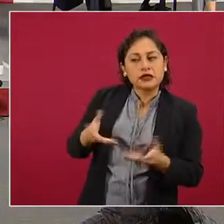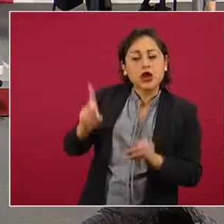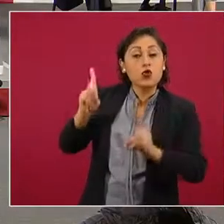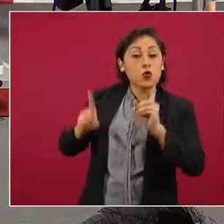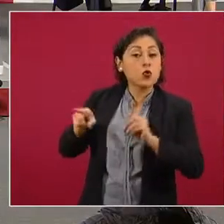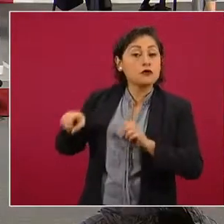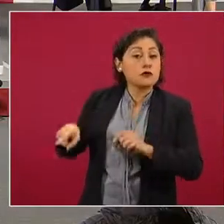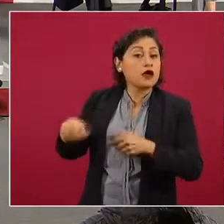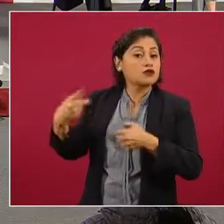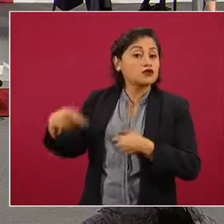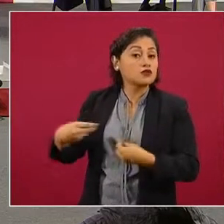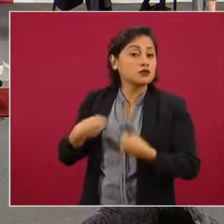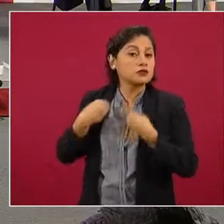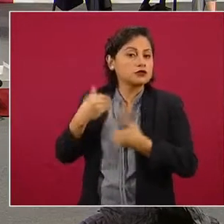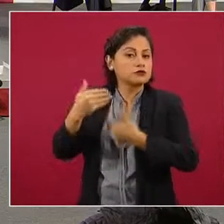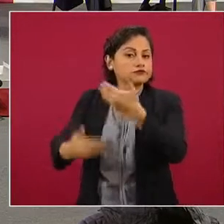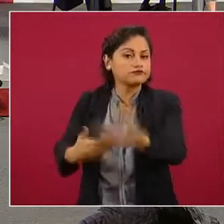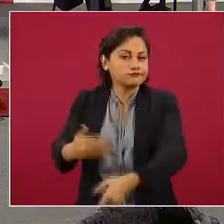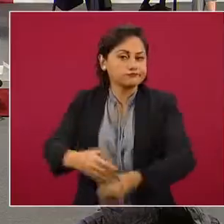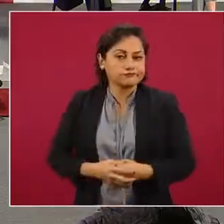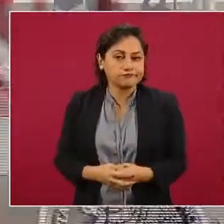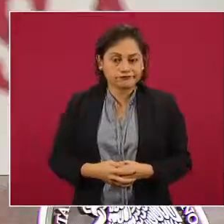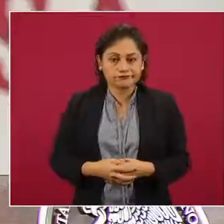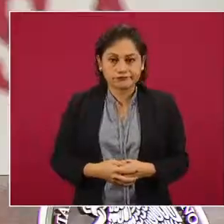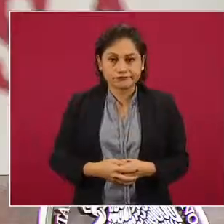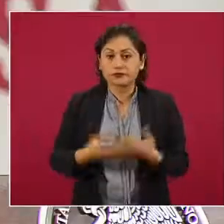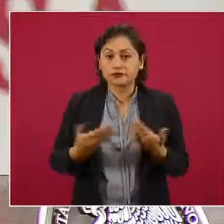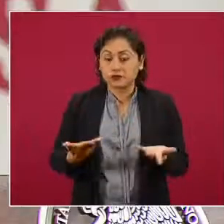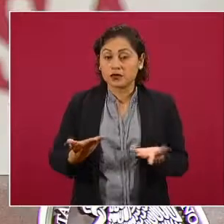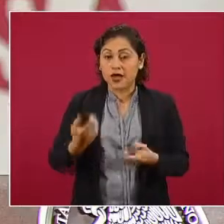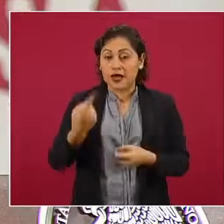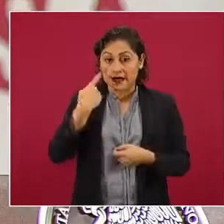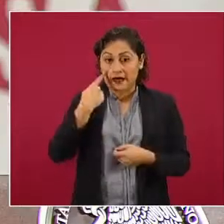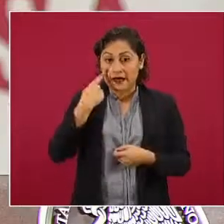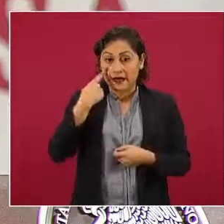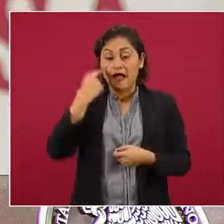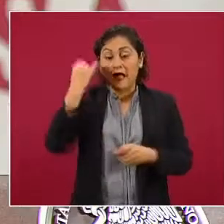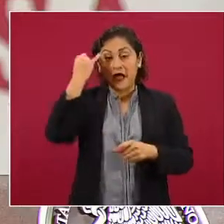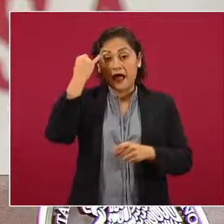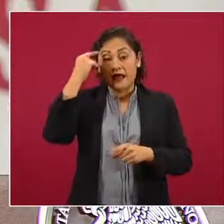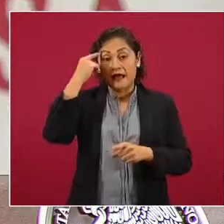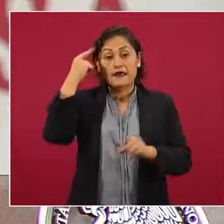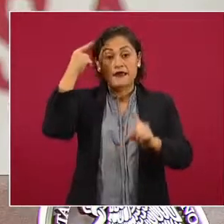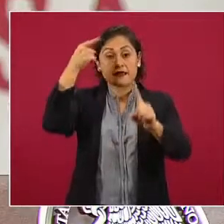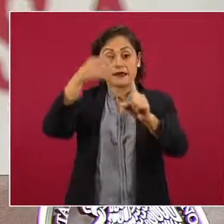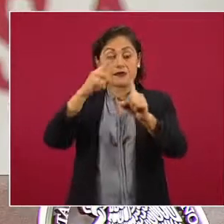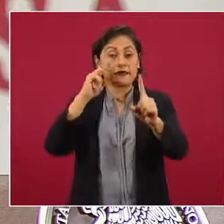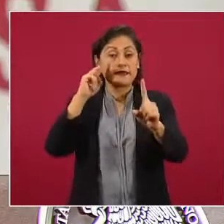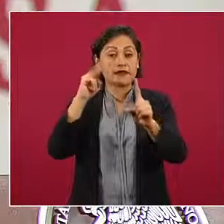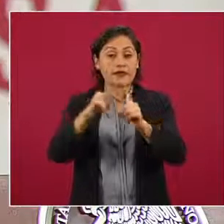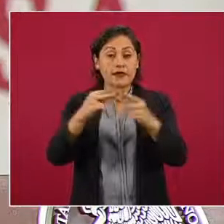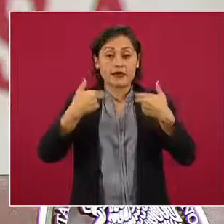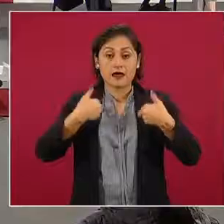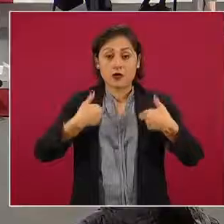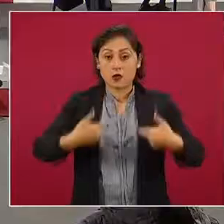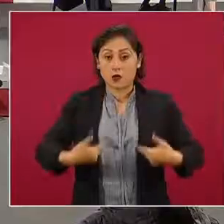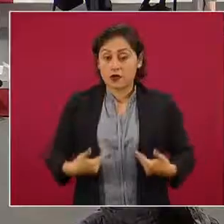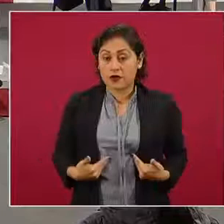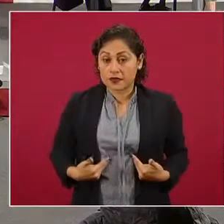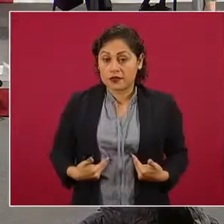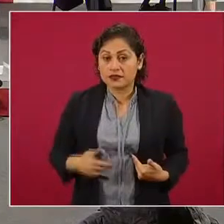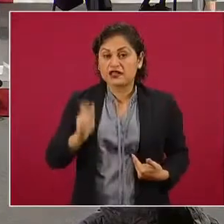permanente. Desde una perspectiva humanista,